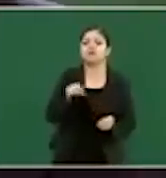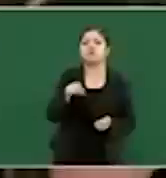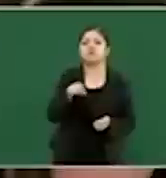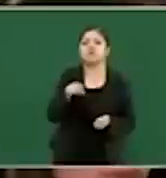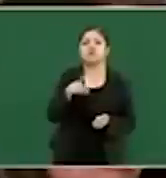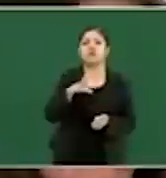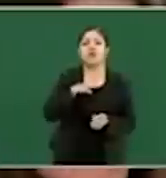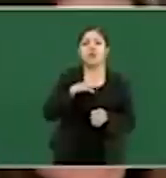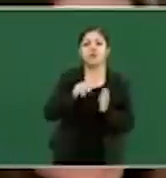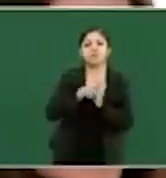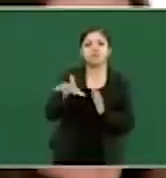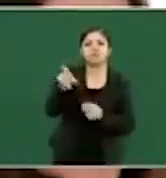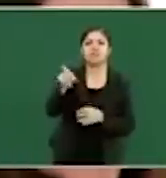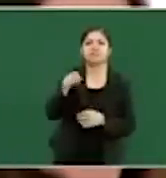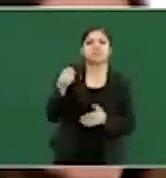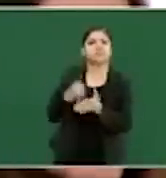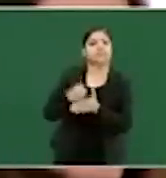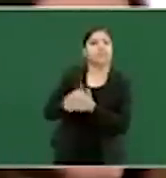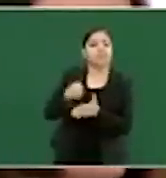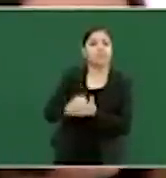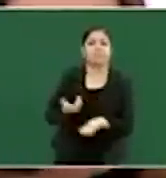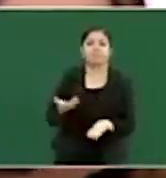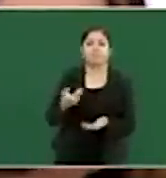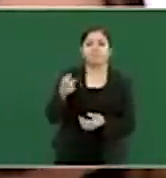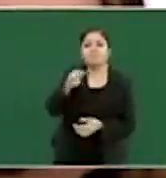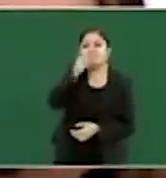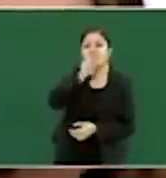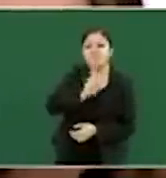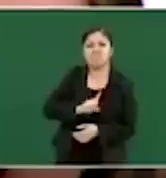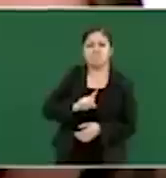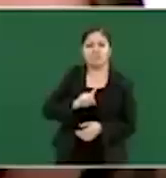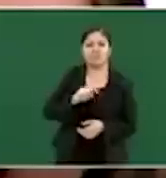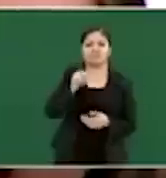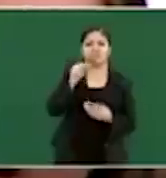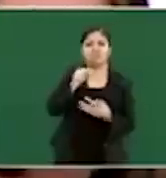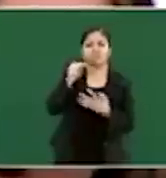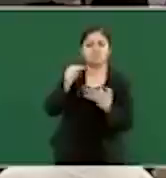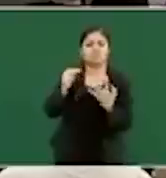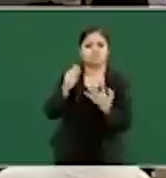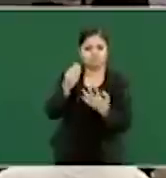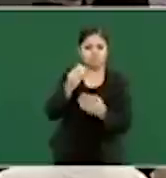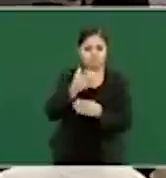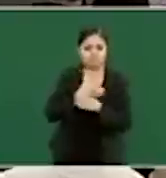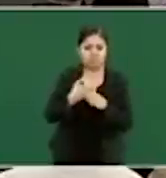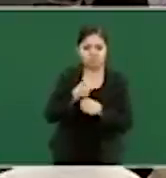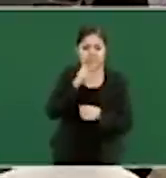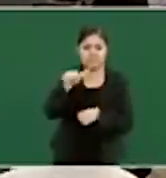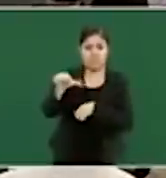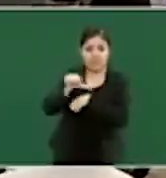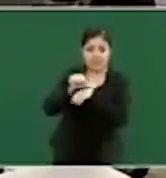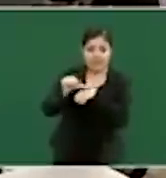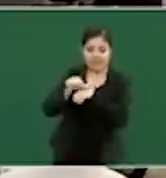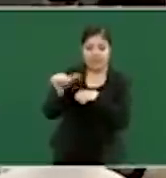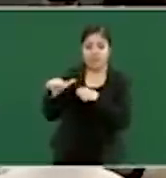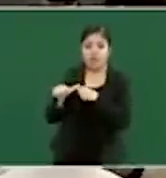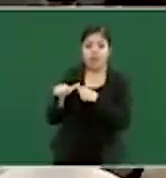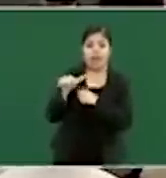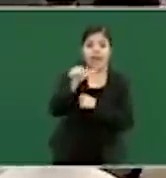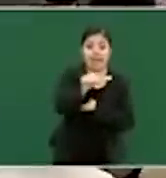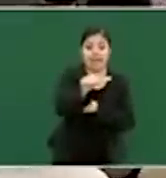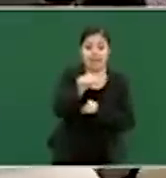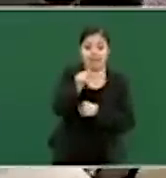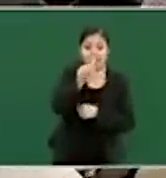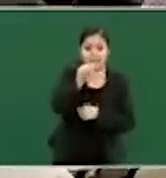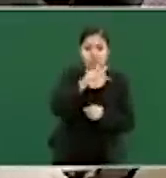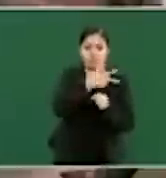han tildado de mentirosos, se han emitido diferentes descalificaciones de parte del gobernador Enrique Alfaro hacia los medios de